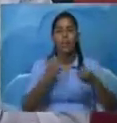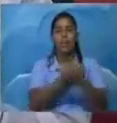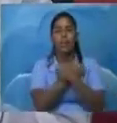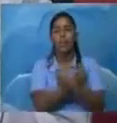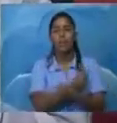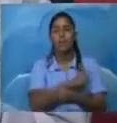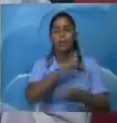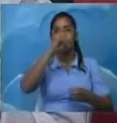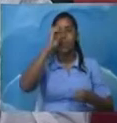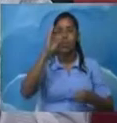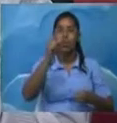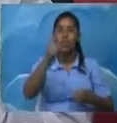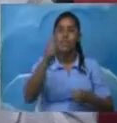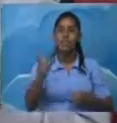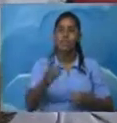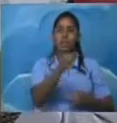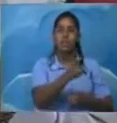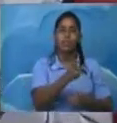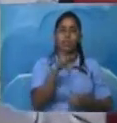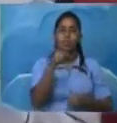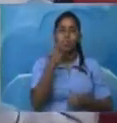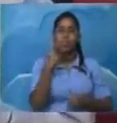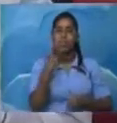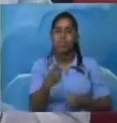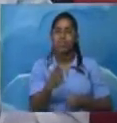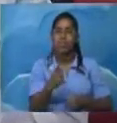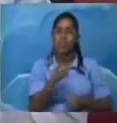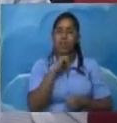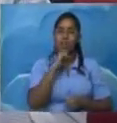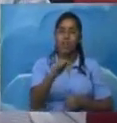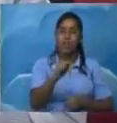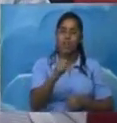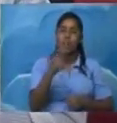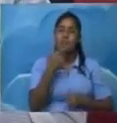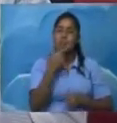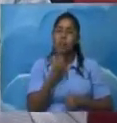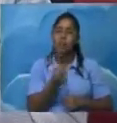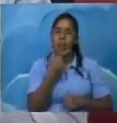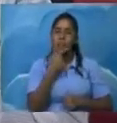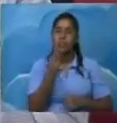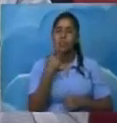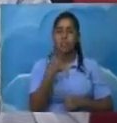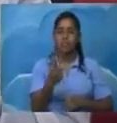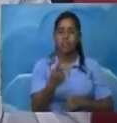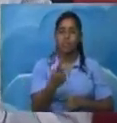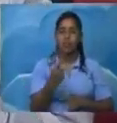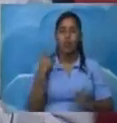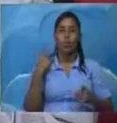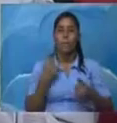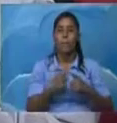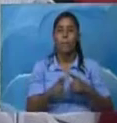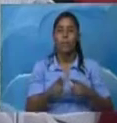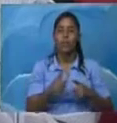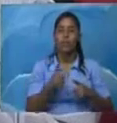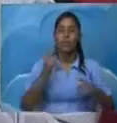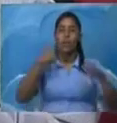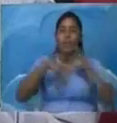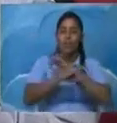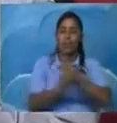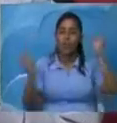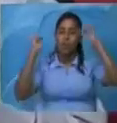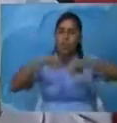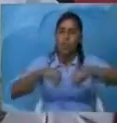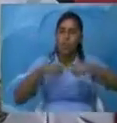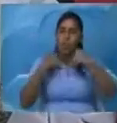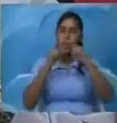en esa persona? O sea, como usted decía, hermano Puerta, es muy fácil decirlo, ¿no? Pero, caramba,